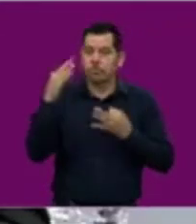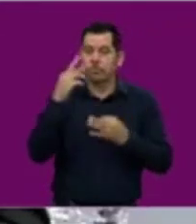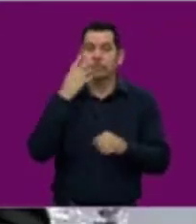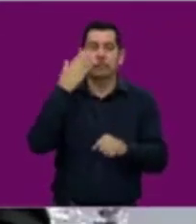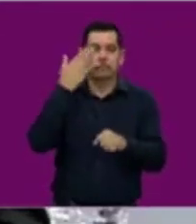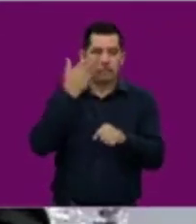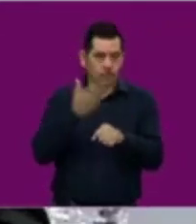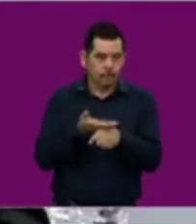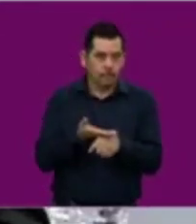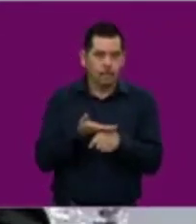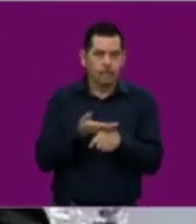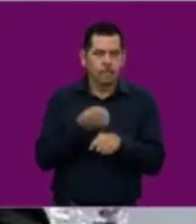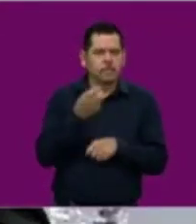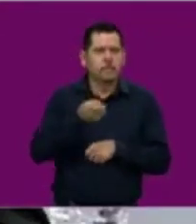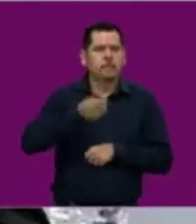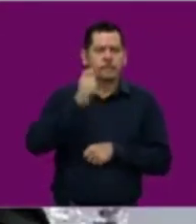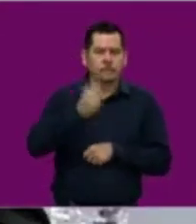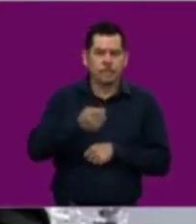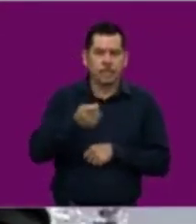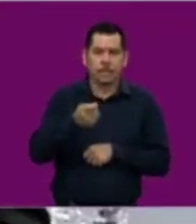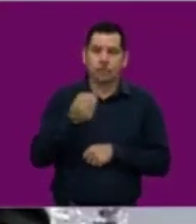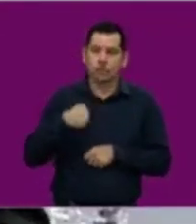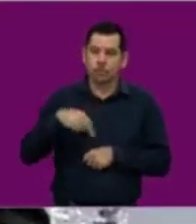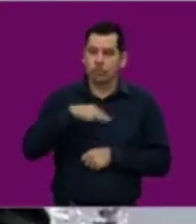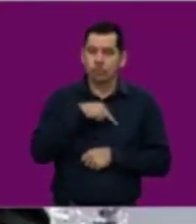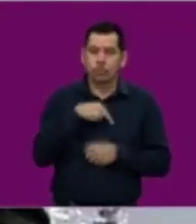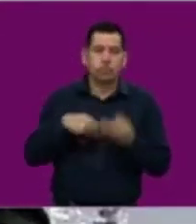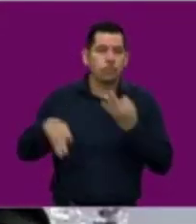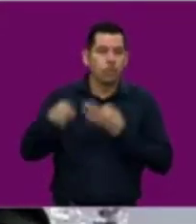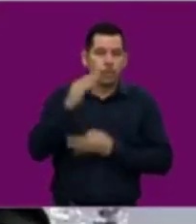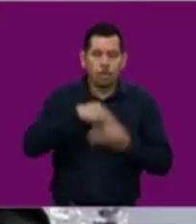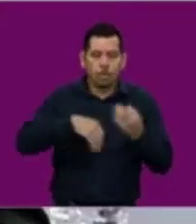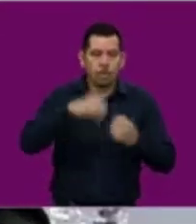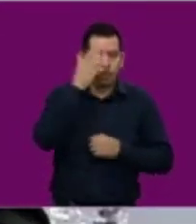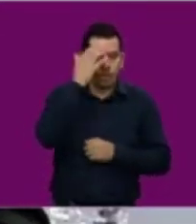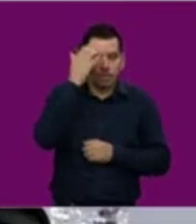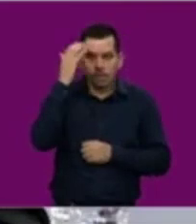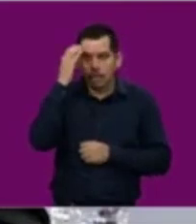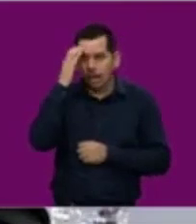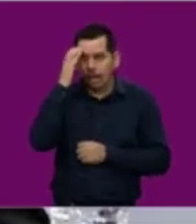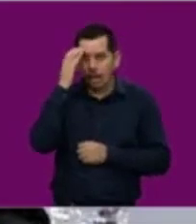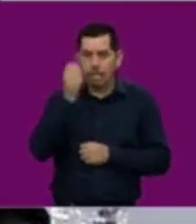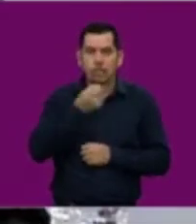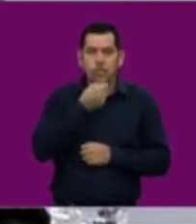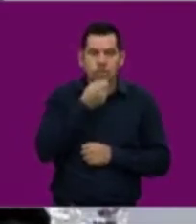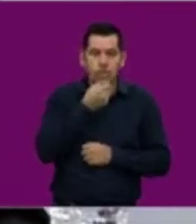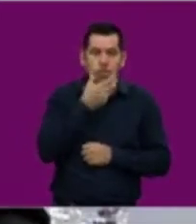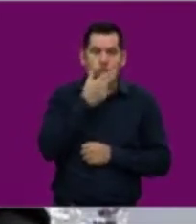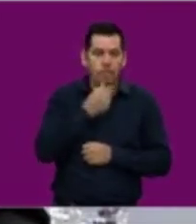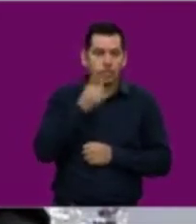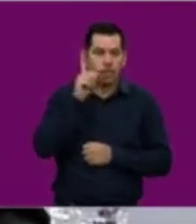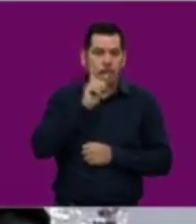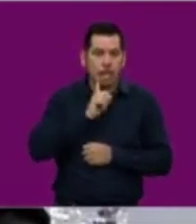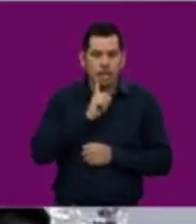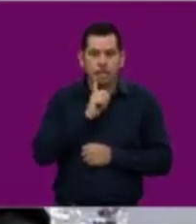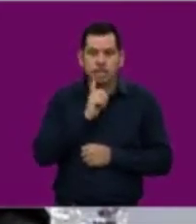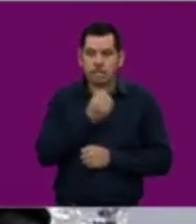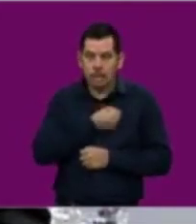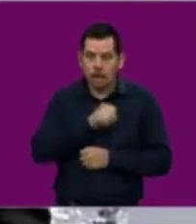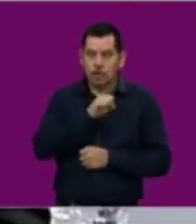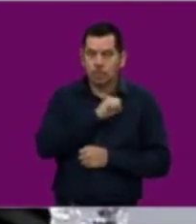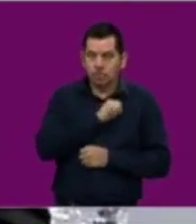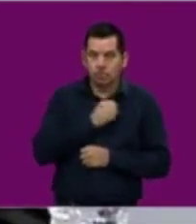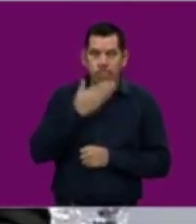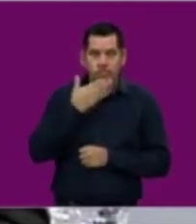conozcamos las condiciones de salud en las que se encuentran los menores antes de entrar a las aulas